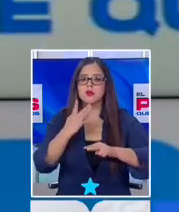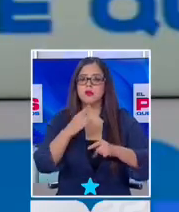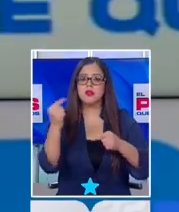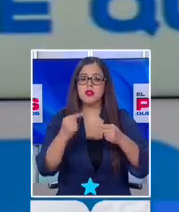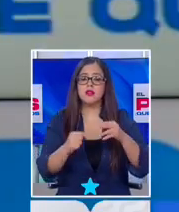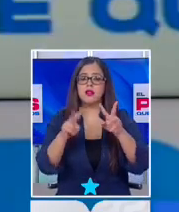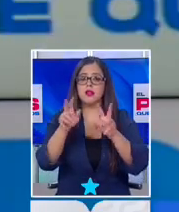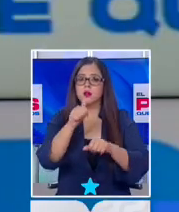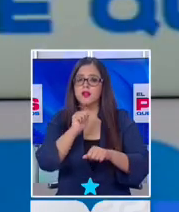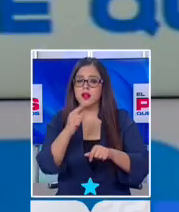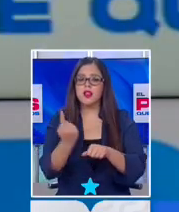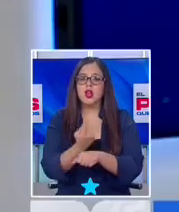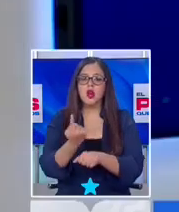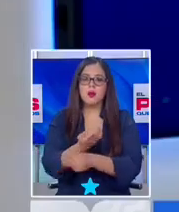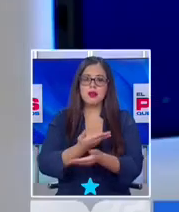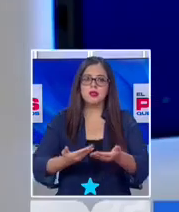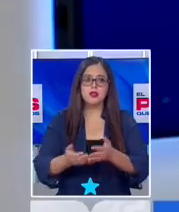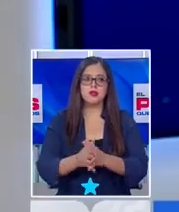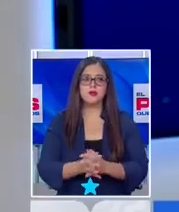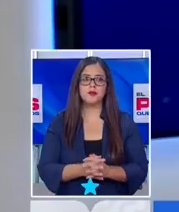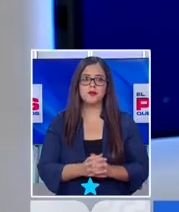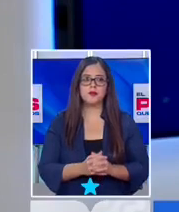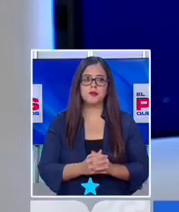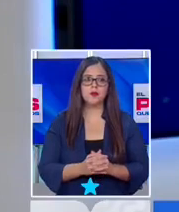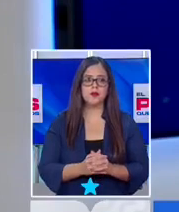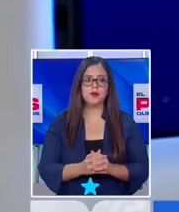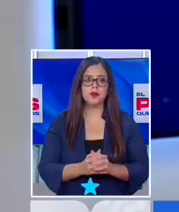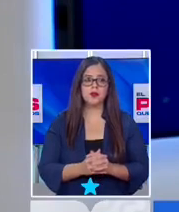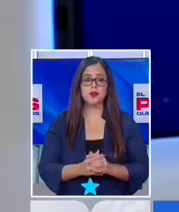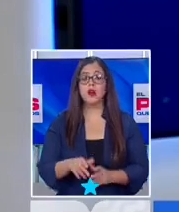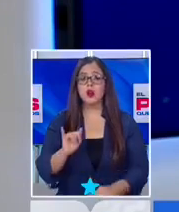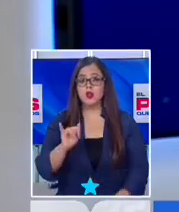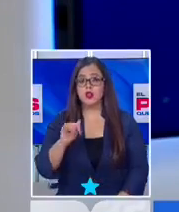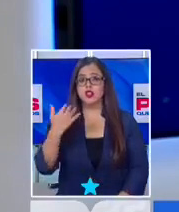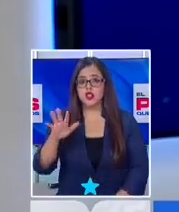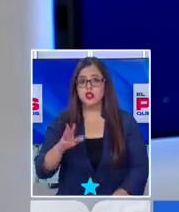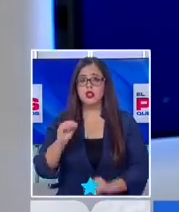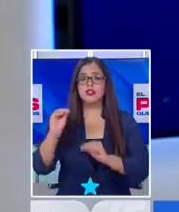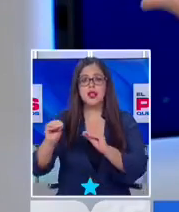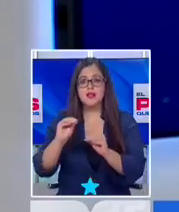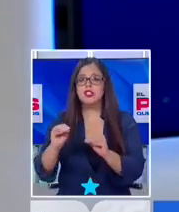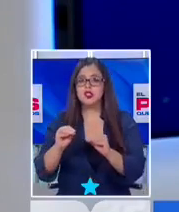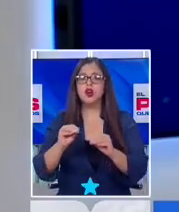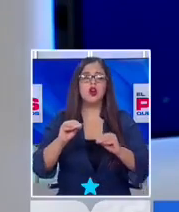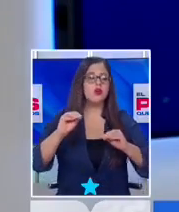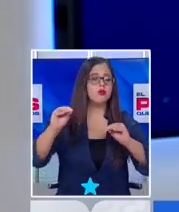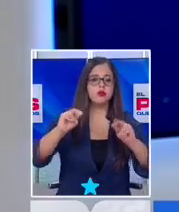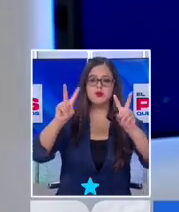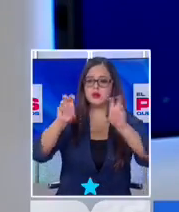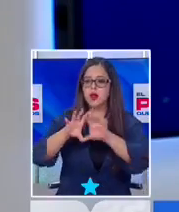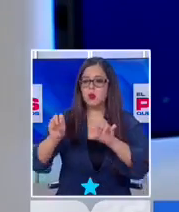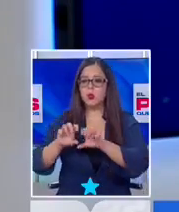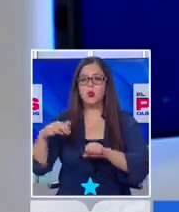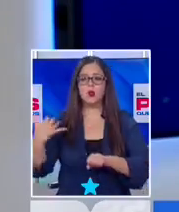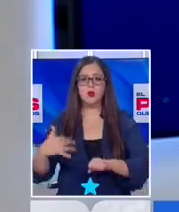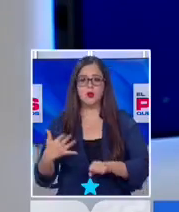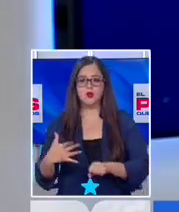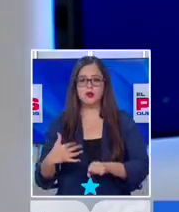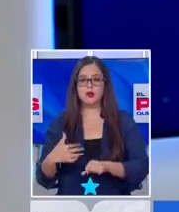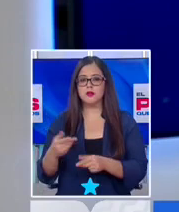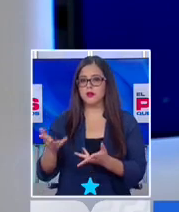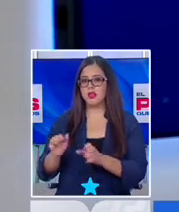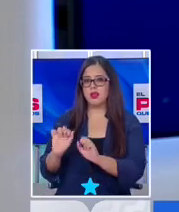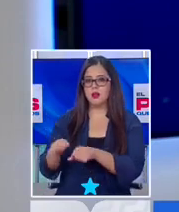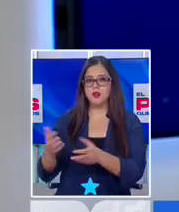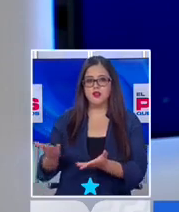en conversación bueno efectivamente se anunció con mucho bombo platillo este gran acuerdo al final lo